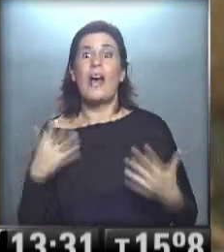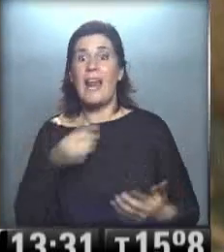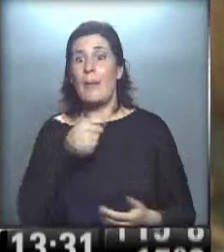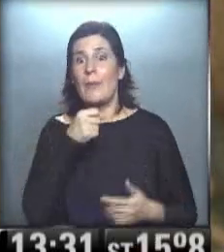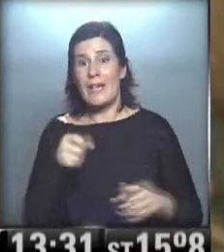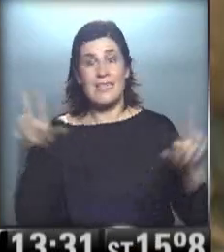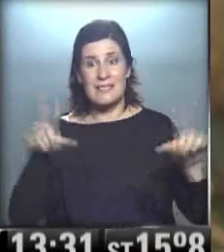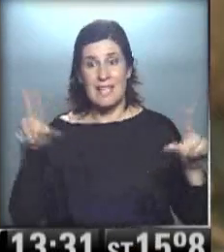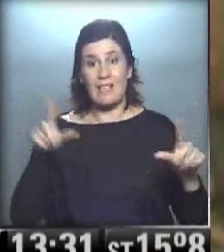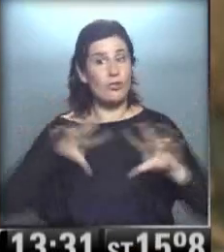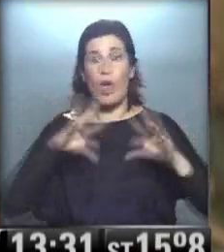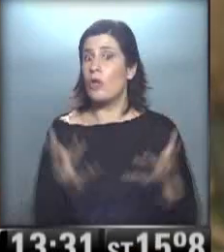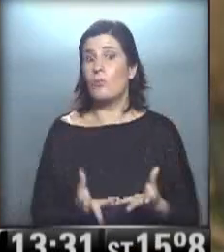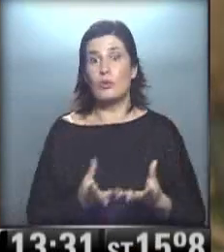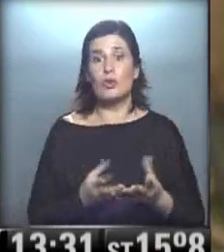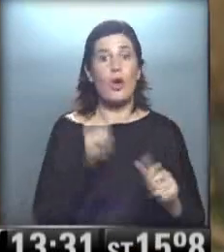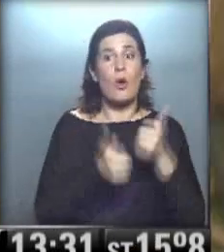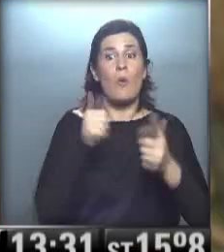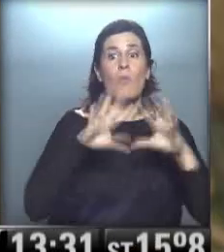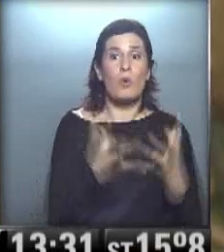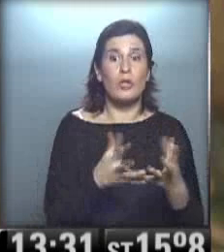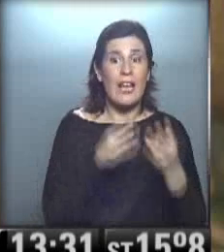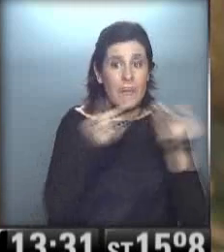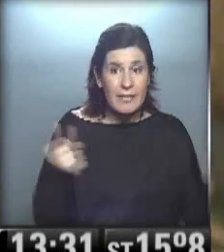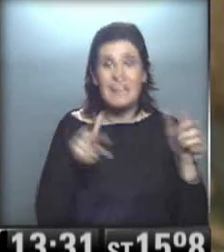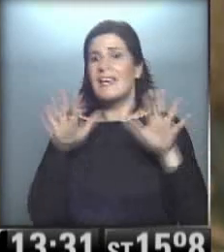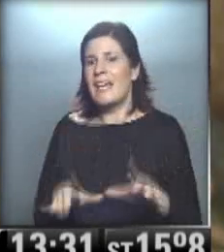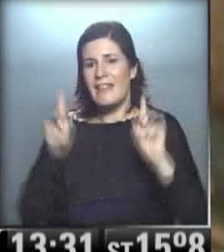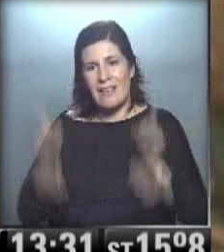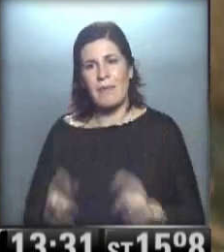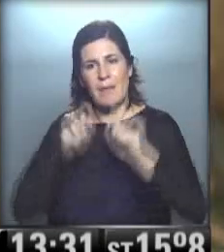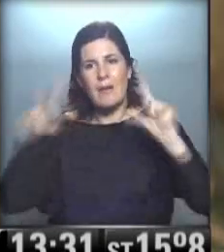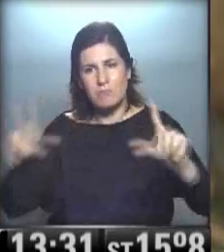internacional se quede también para ese segundo mundial que va a ser el de los BRICS.